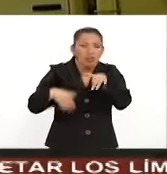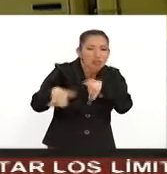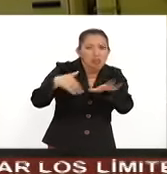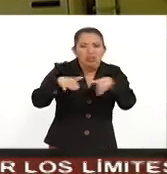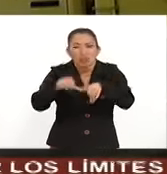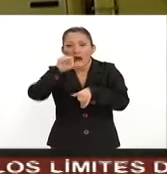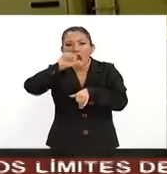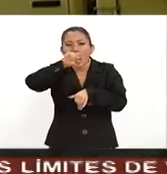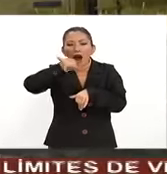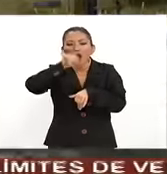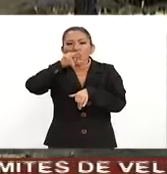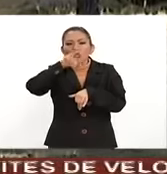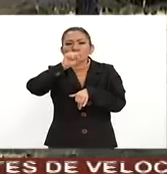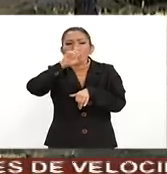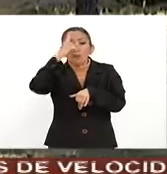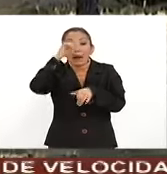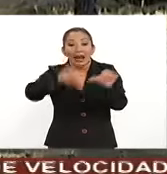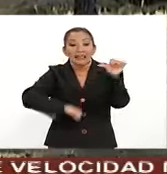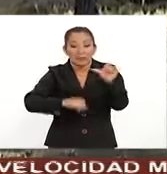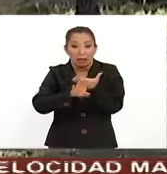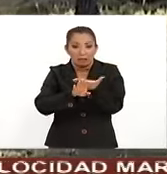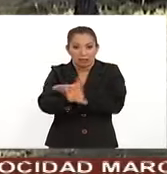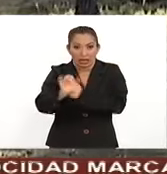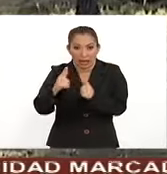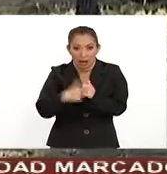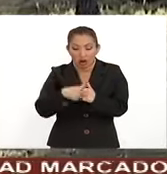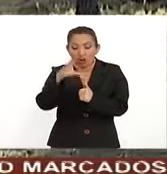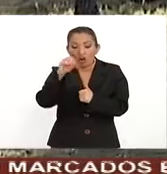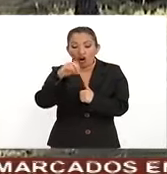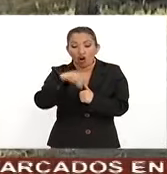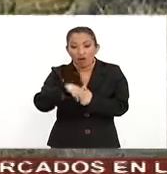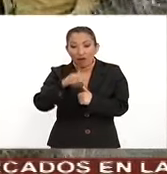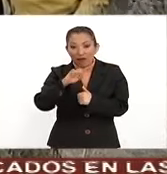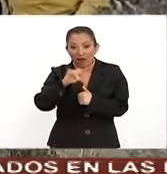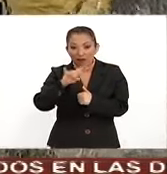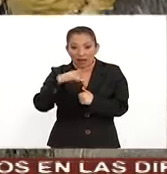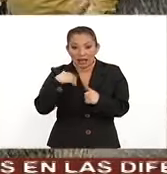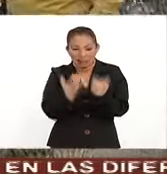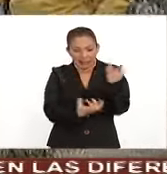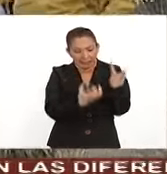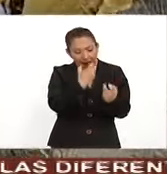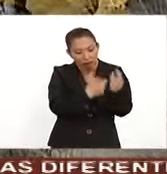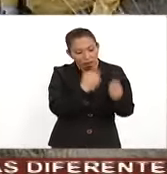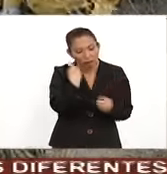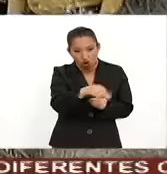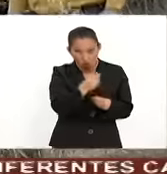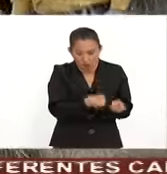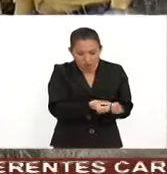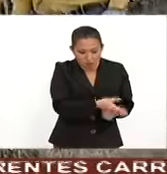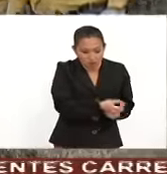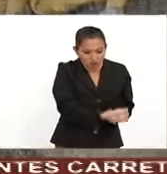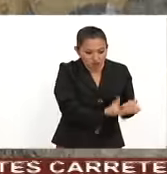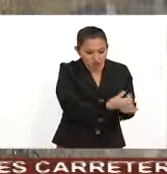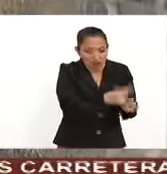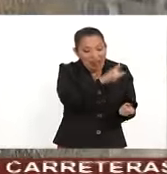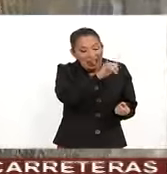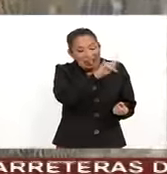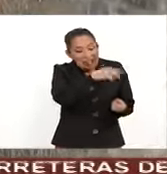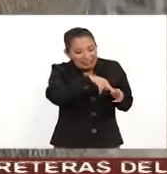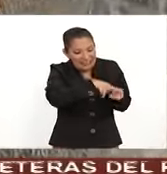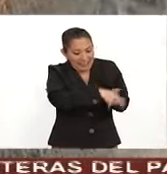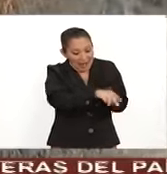faldas del Ajusco para realizar una actividad de prevención. La CONAFOR realiza pequeños incendios que llevan por nombre líneas negras, esto